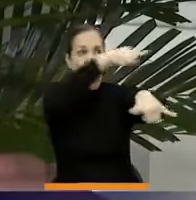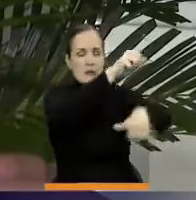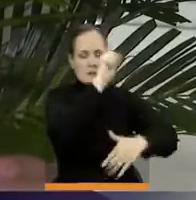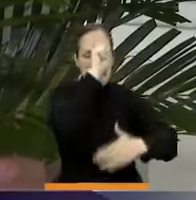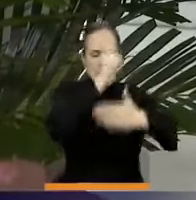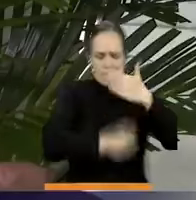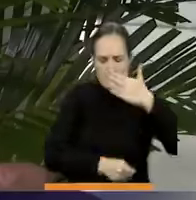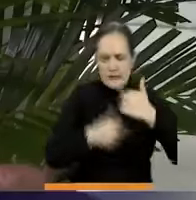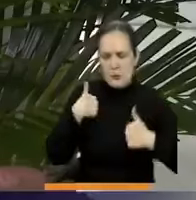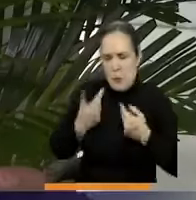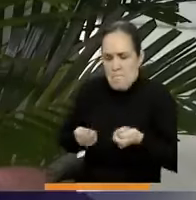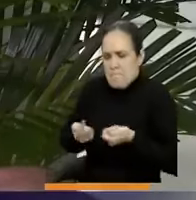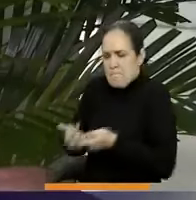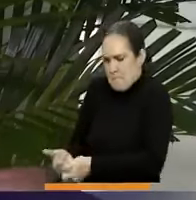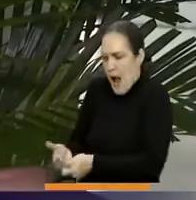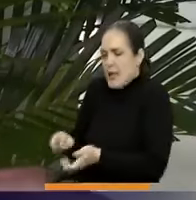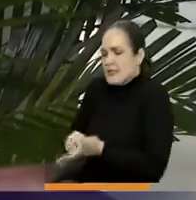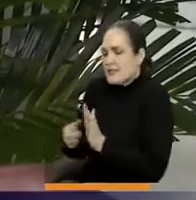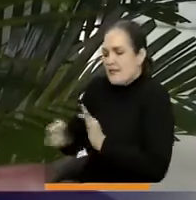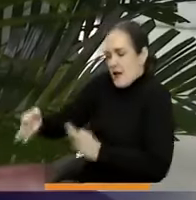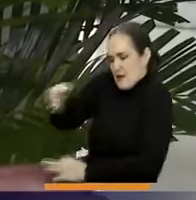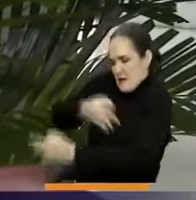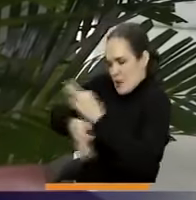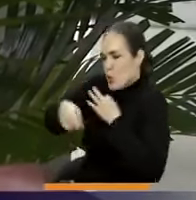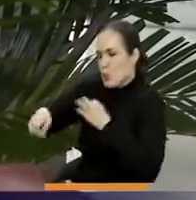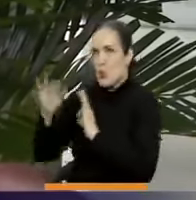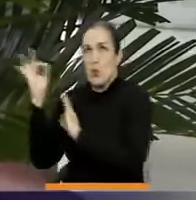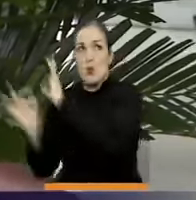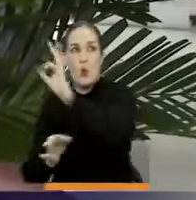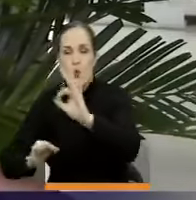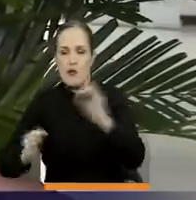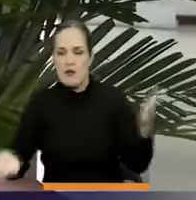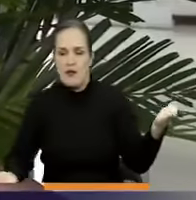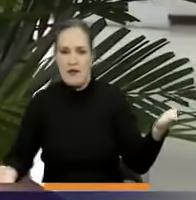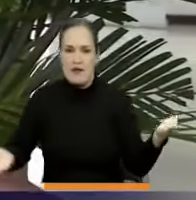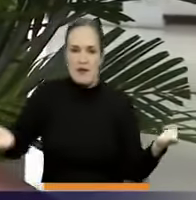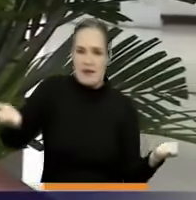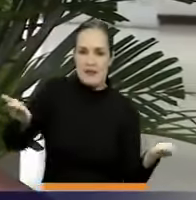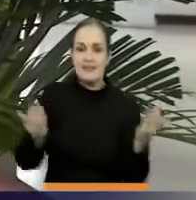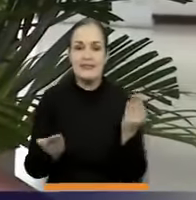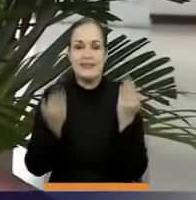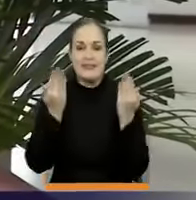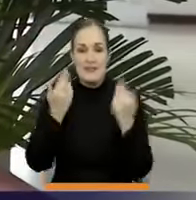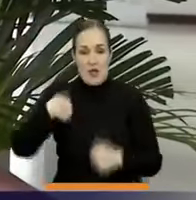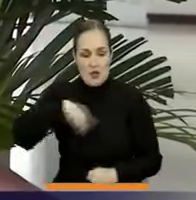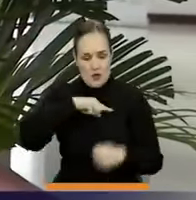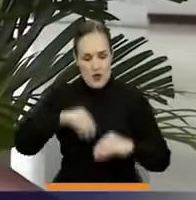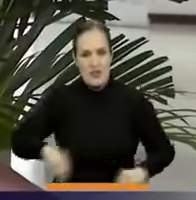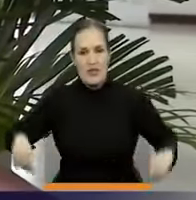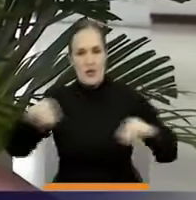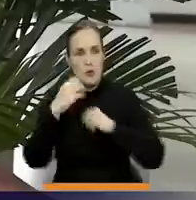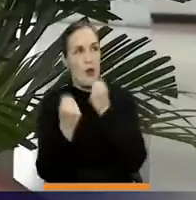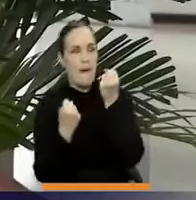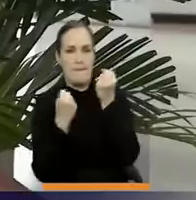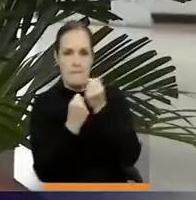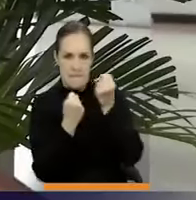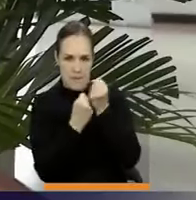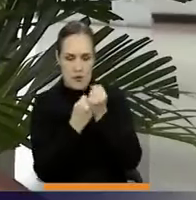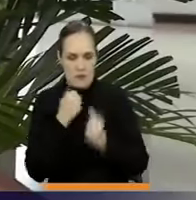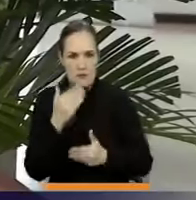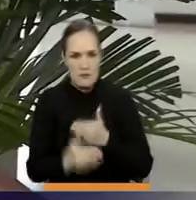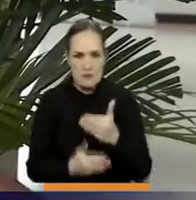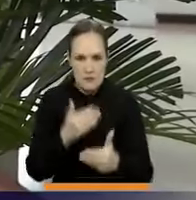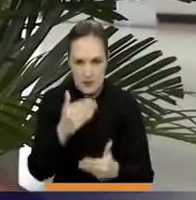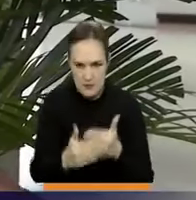los garantes para que esta mitigación sea efectiva, y de verdad nosotros desde nuestro territorio pues apoyamos con nuestros